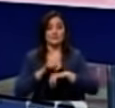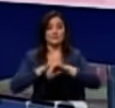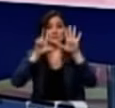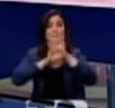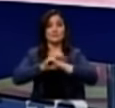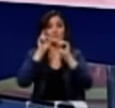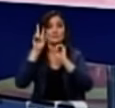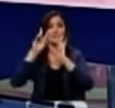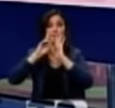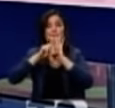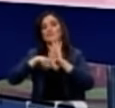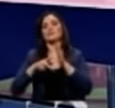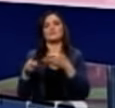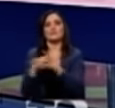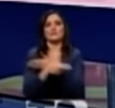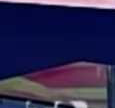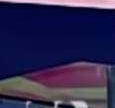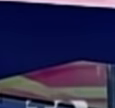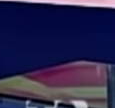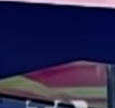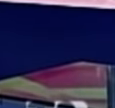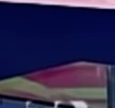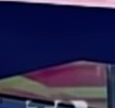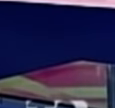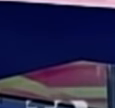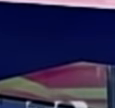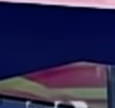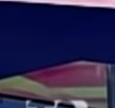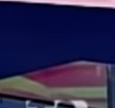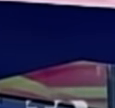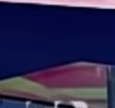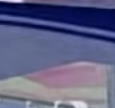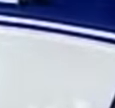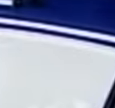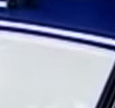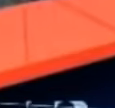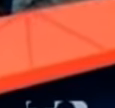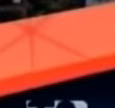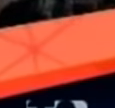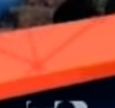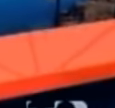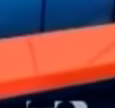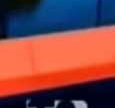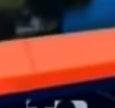de la mañana, 32 minutos. Nos vamos a una pausa en información. Pero enseguida más noticias aquí en 24 horas.